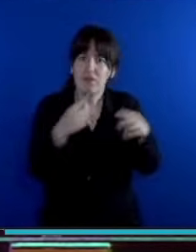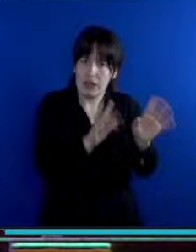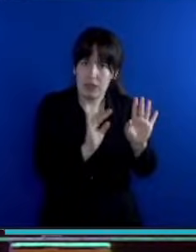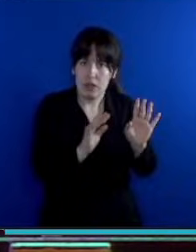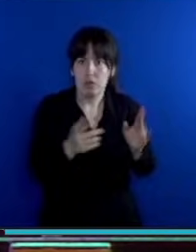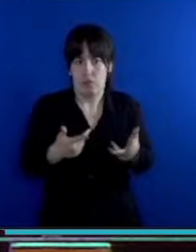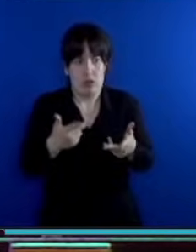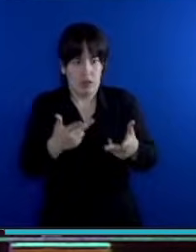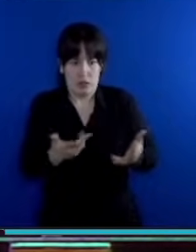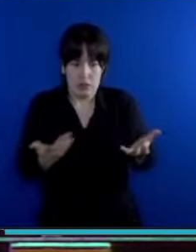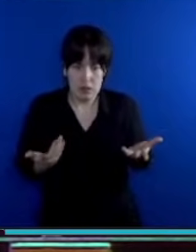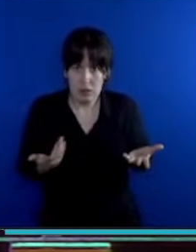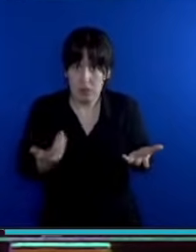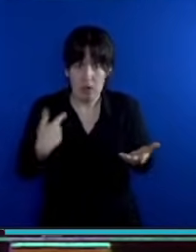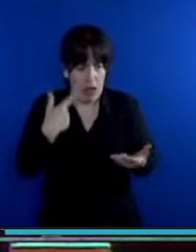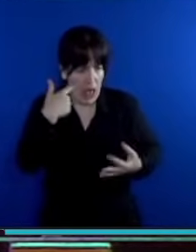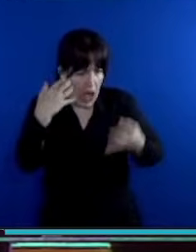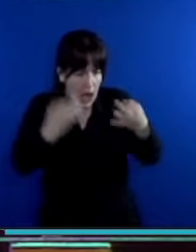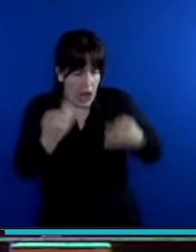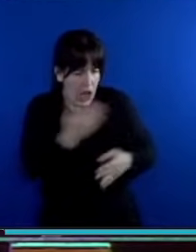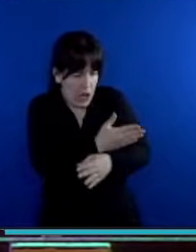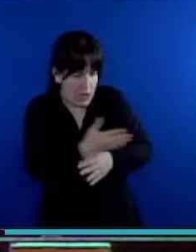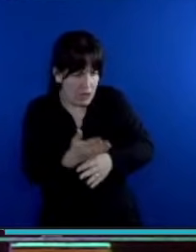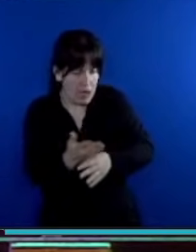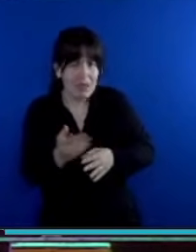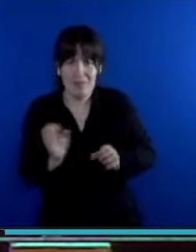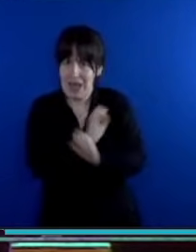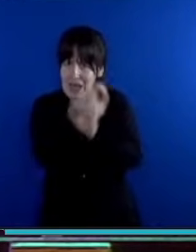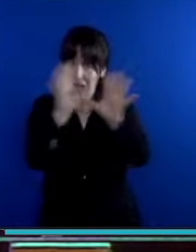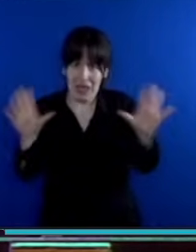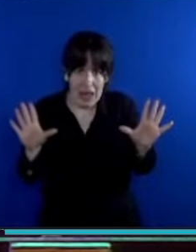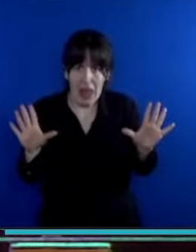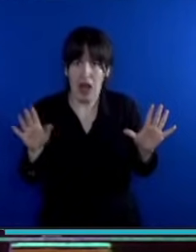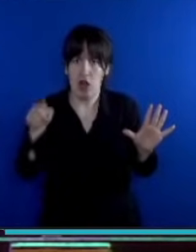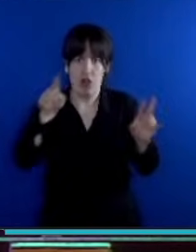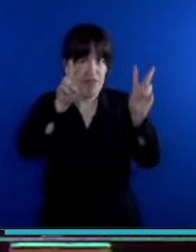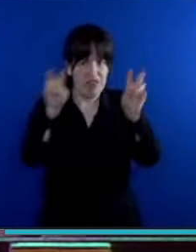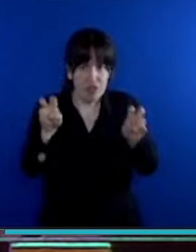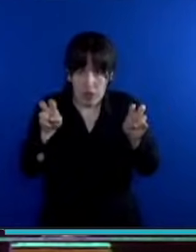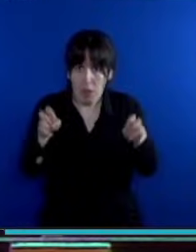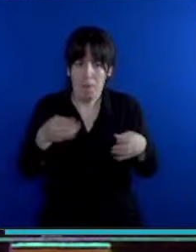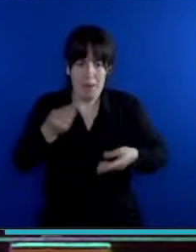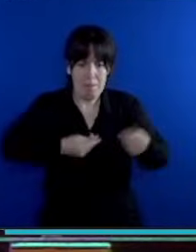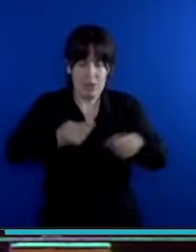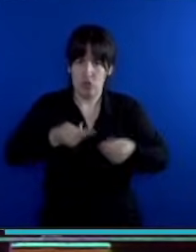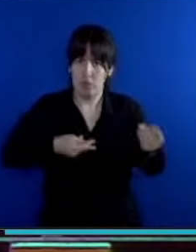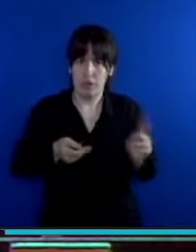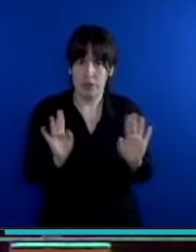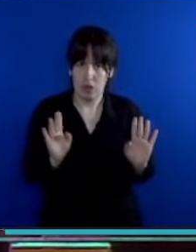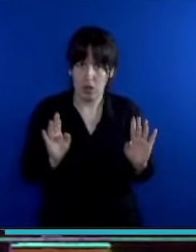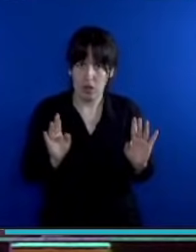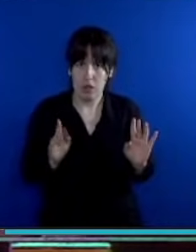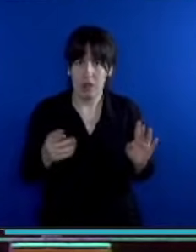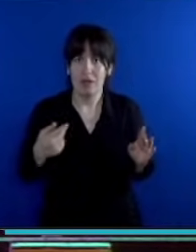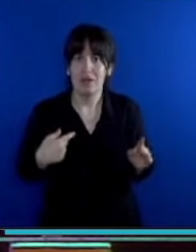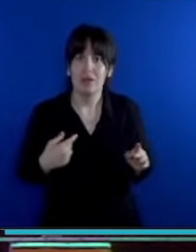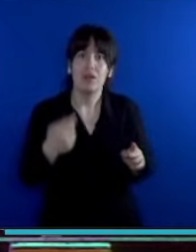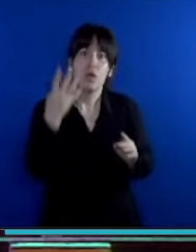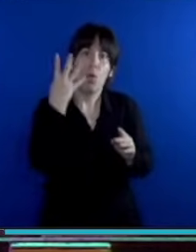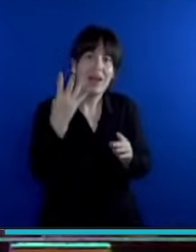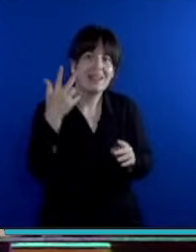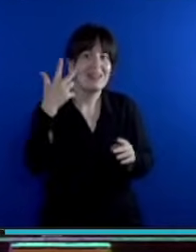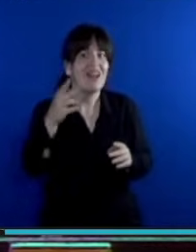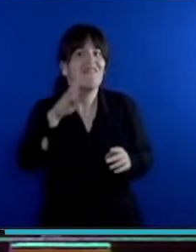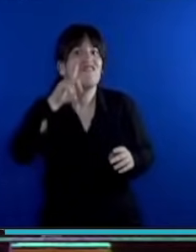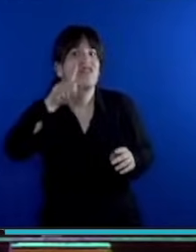con haber hecho un análisis objetivo del presupuesto. Lo decía el diputado, 43 billones de